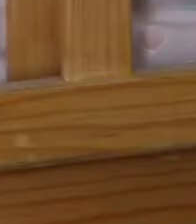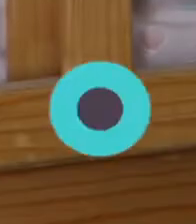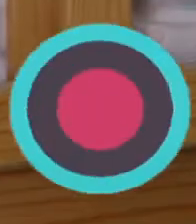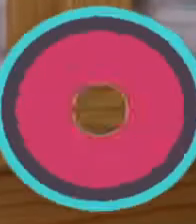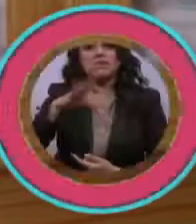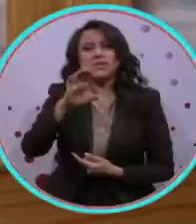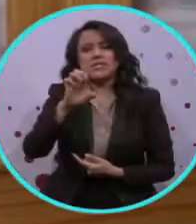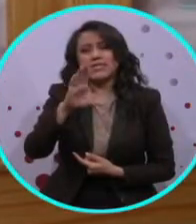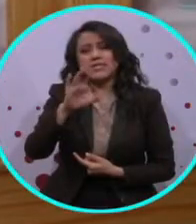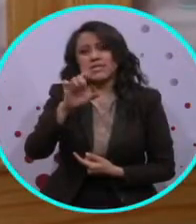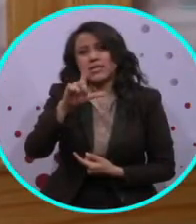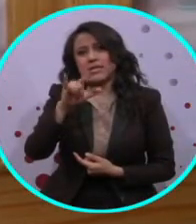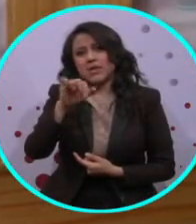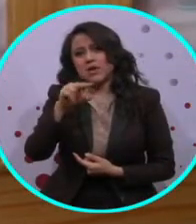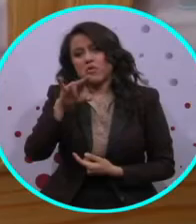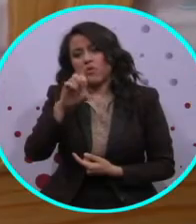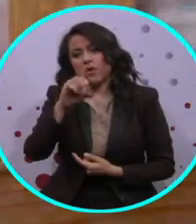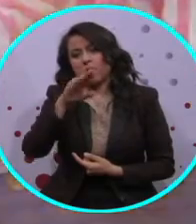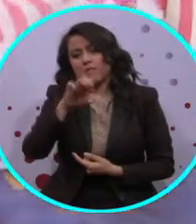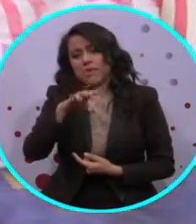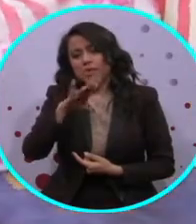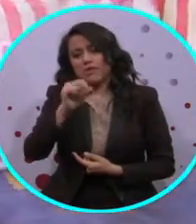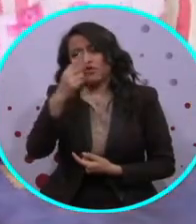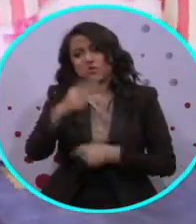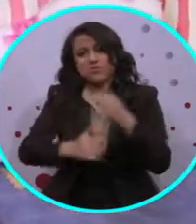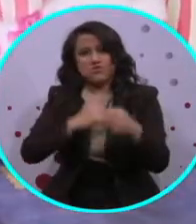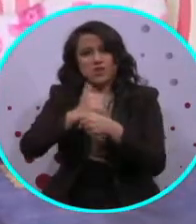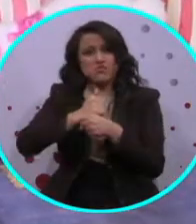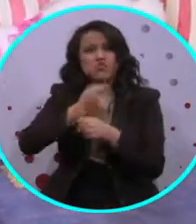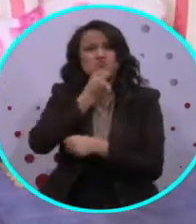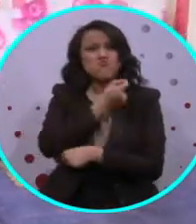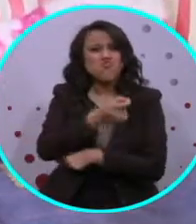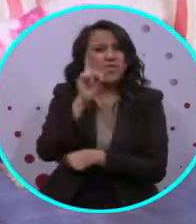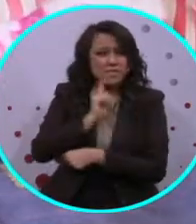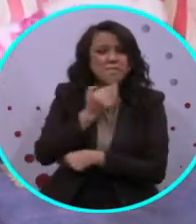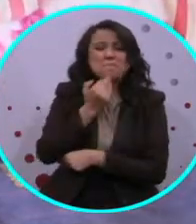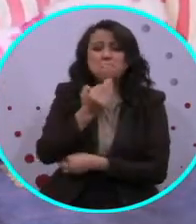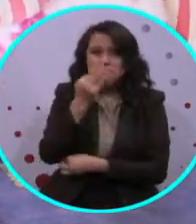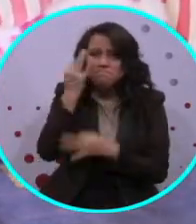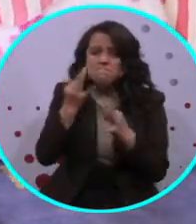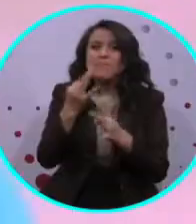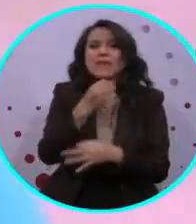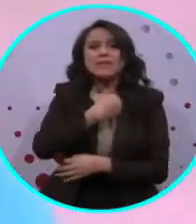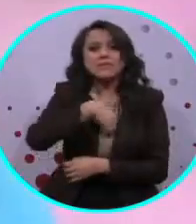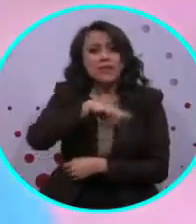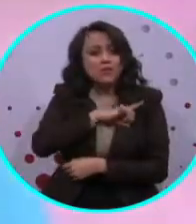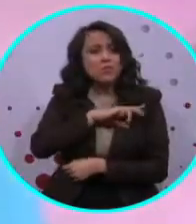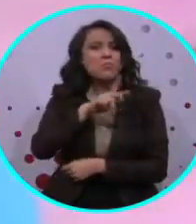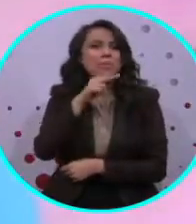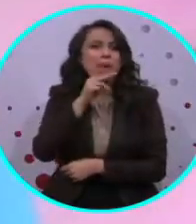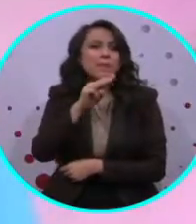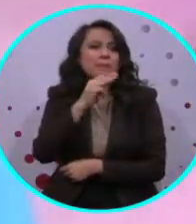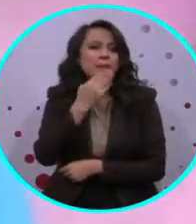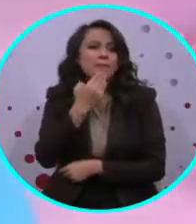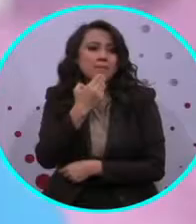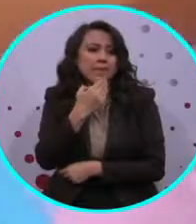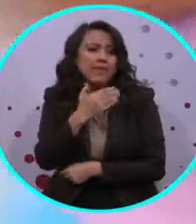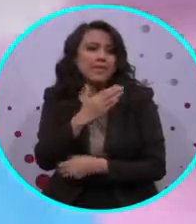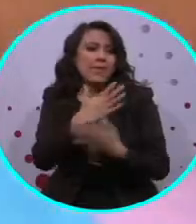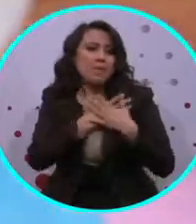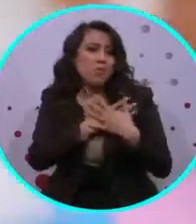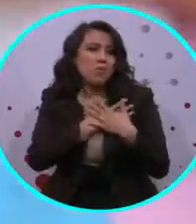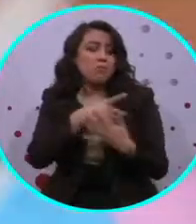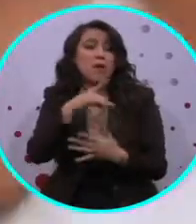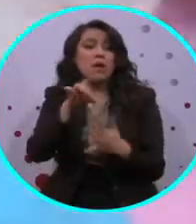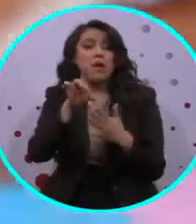Cecilia Noemí Escobar Gómez tiene 2 años de edad. Era una pequeñita sana, con gran amor por parte de sus padres, pero hace unos meses cambió